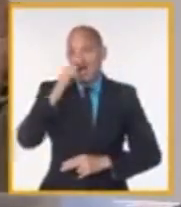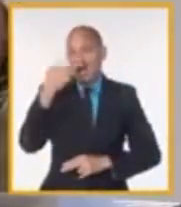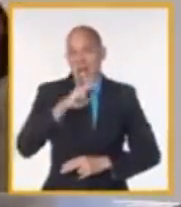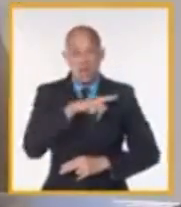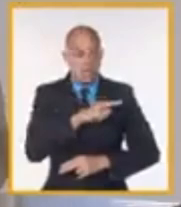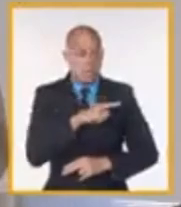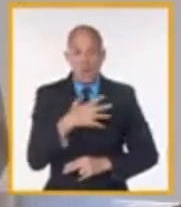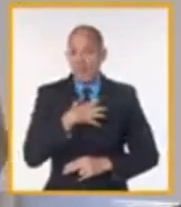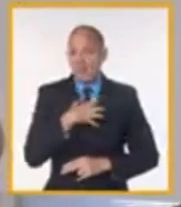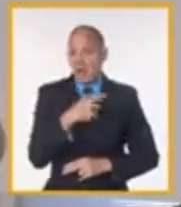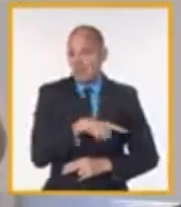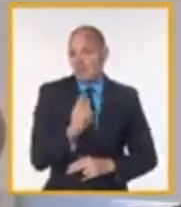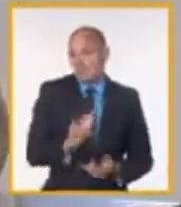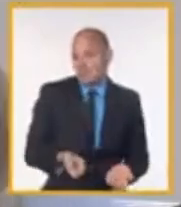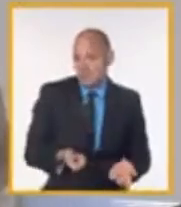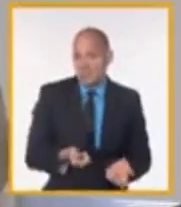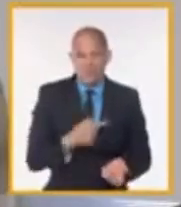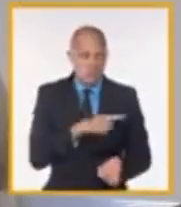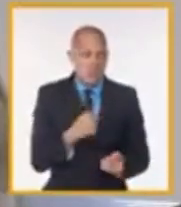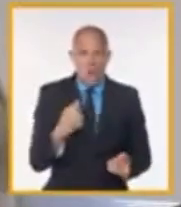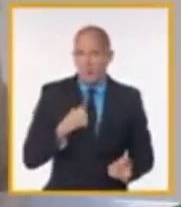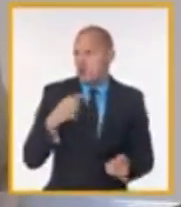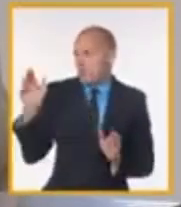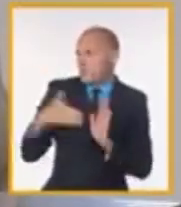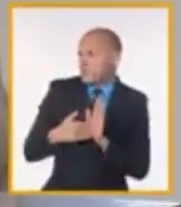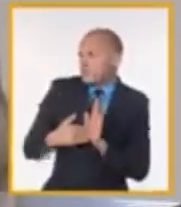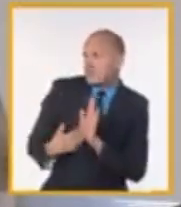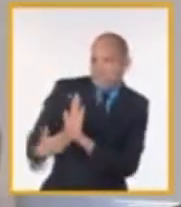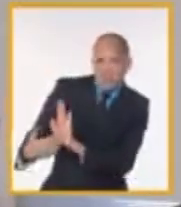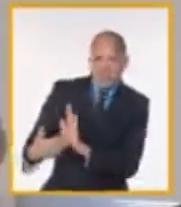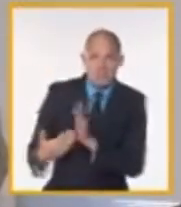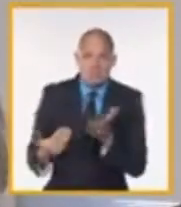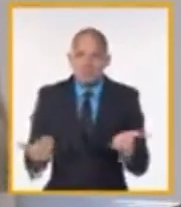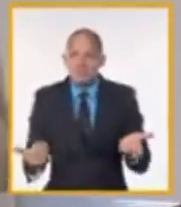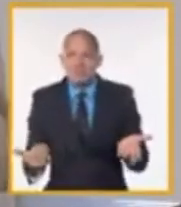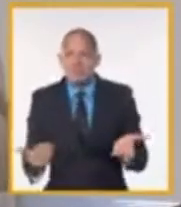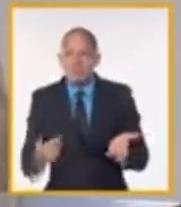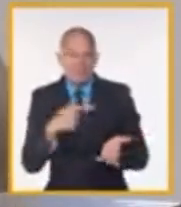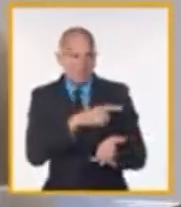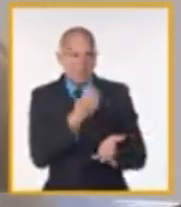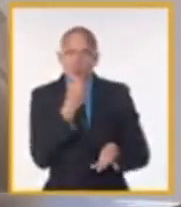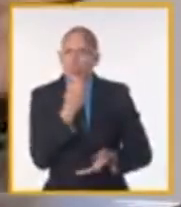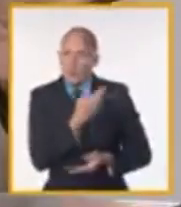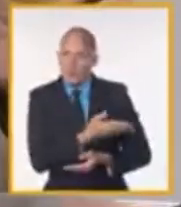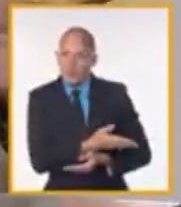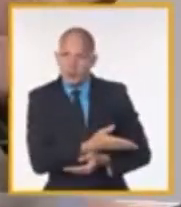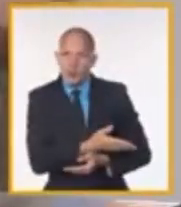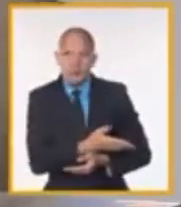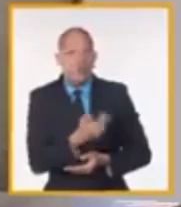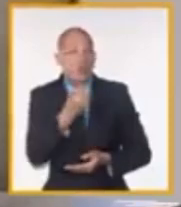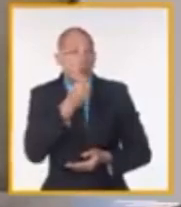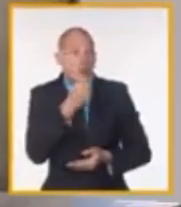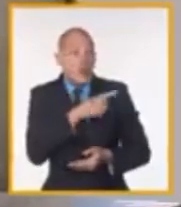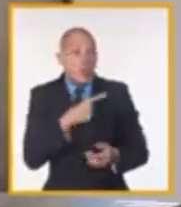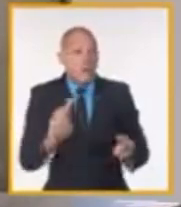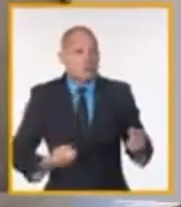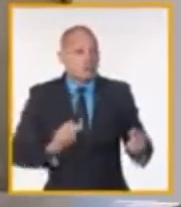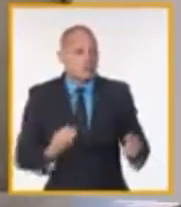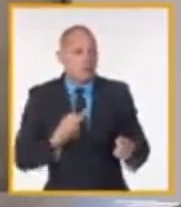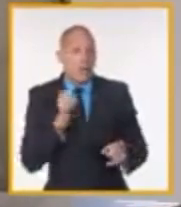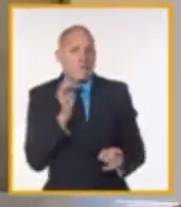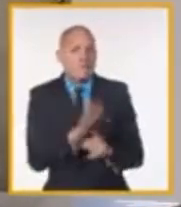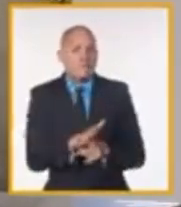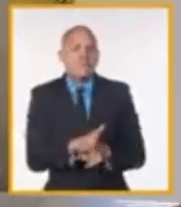nuclear que quien no nadie lo puede noar de un día para otro puede ser fabricante de